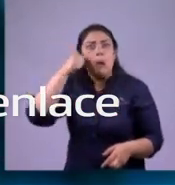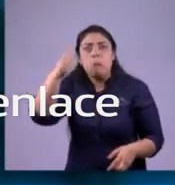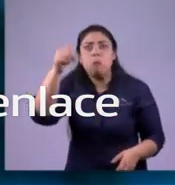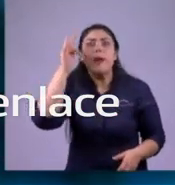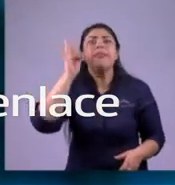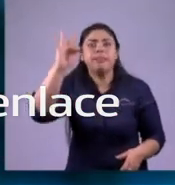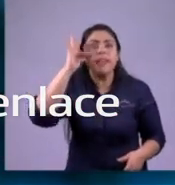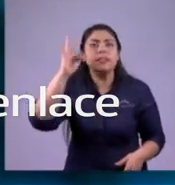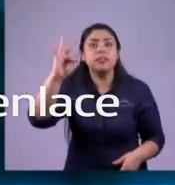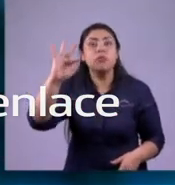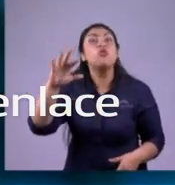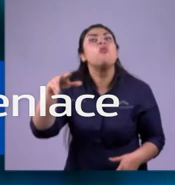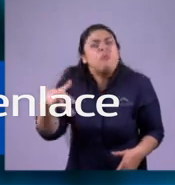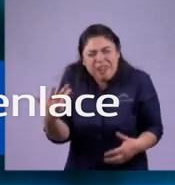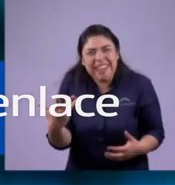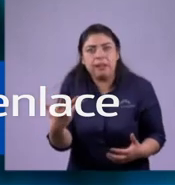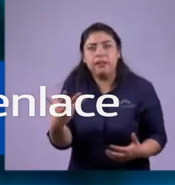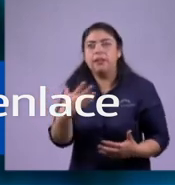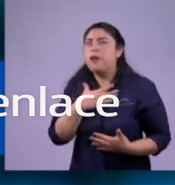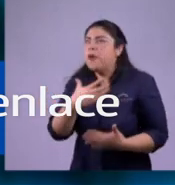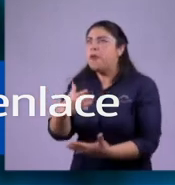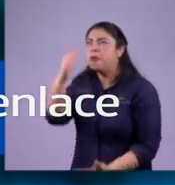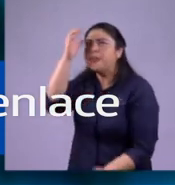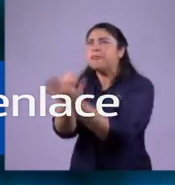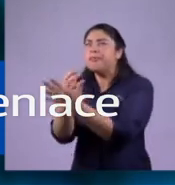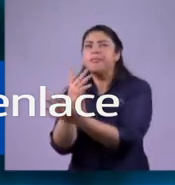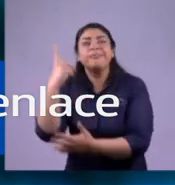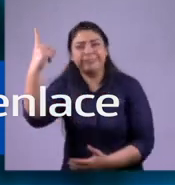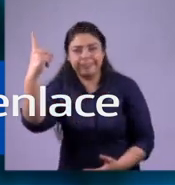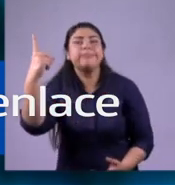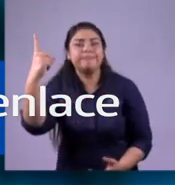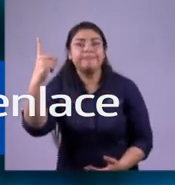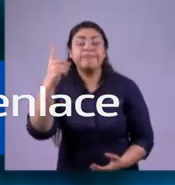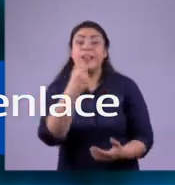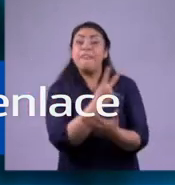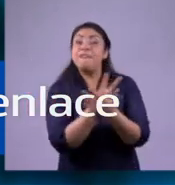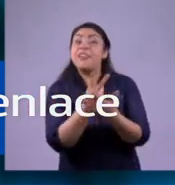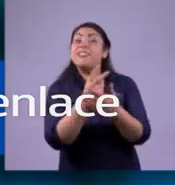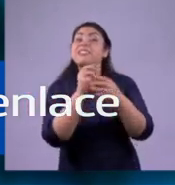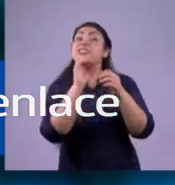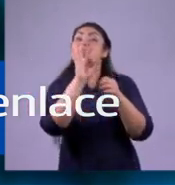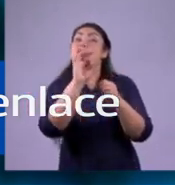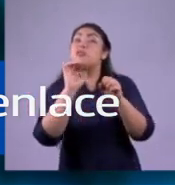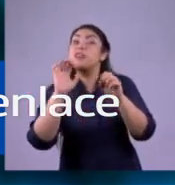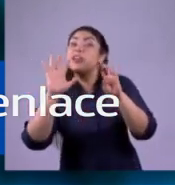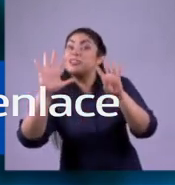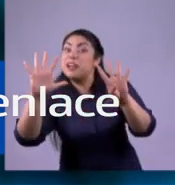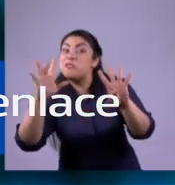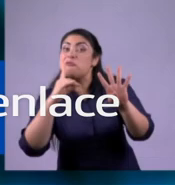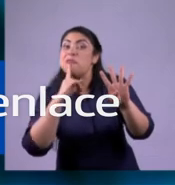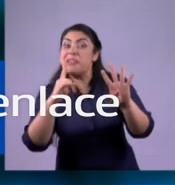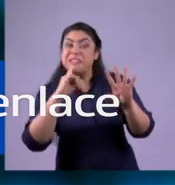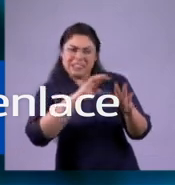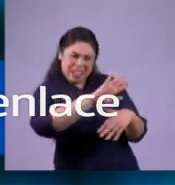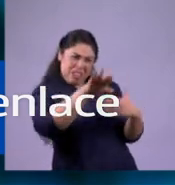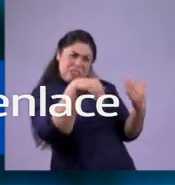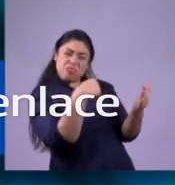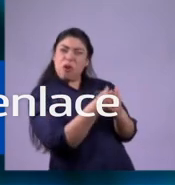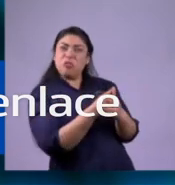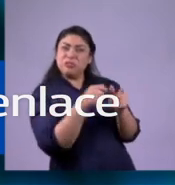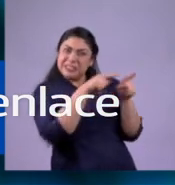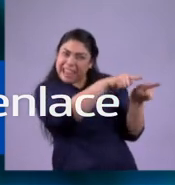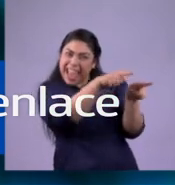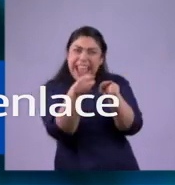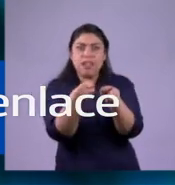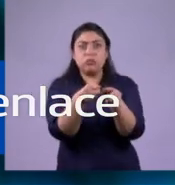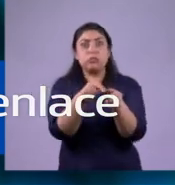porque a dios le creyeron verso 39 y todos estos aunque alcanzaron buen testimonio y el mundo